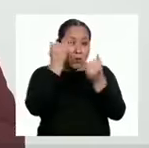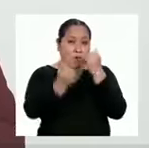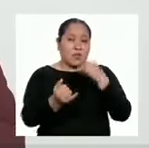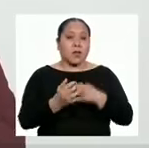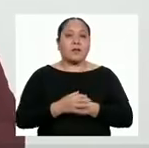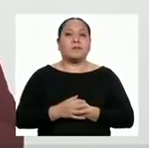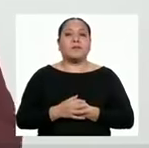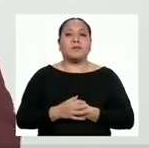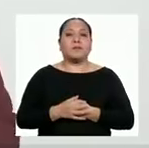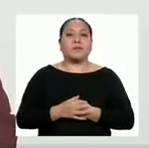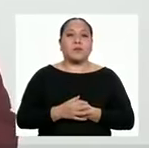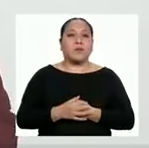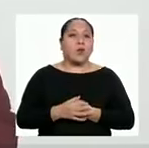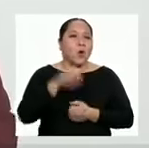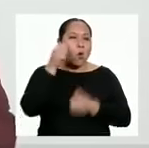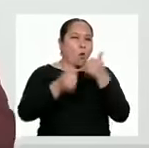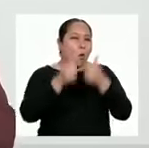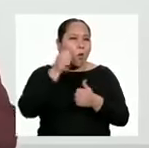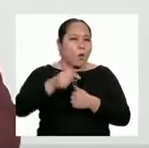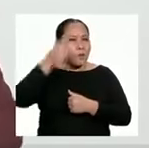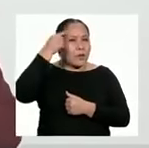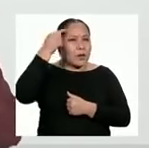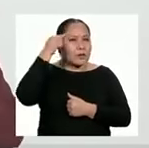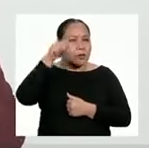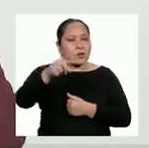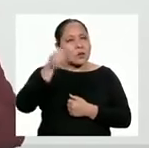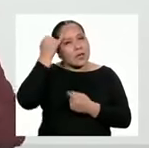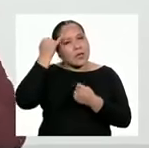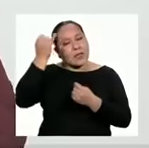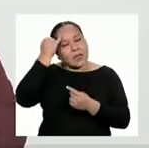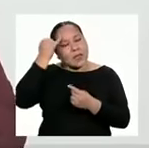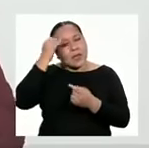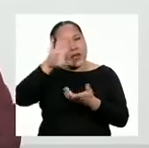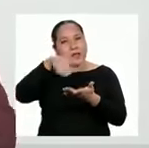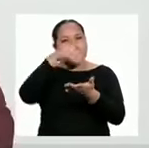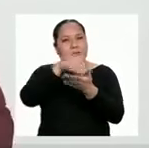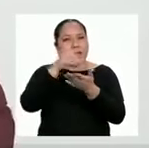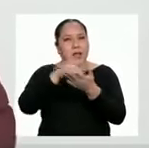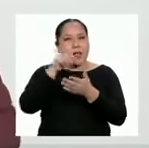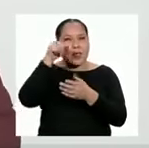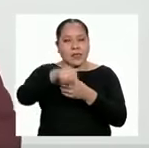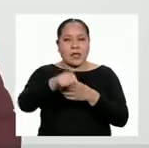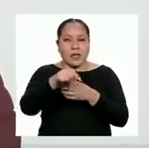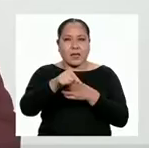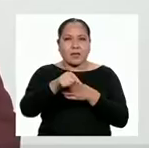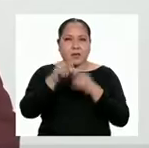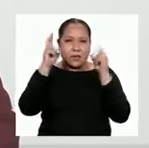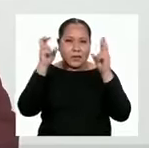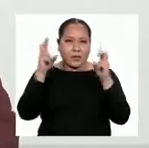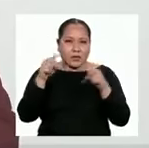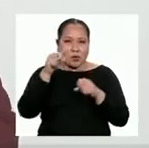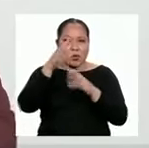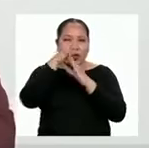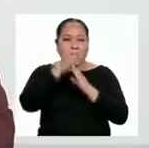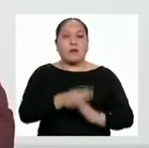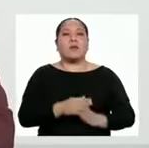pregunta. ¿Cuál crees que es la idea central del texto sobre la